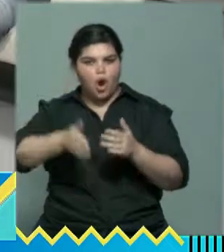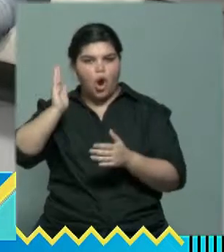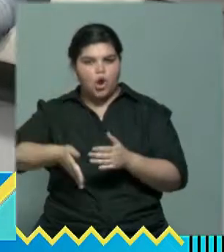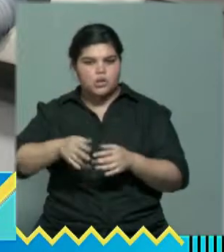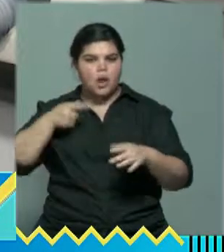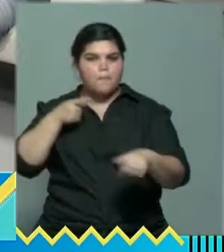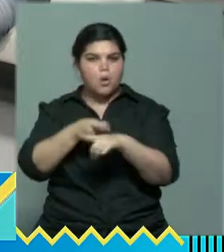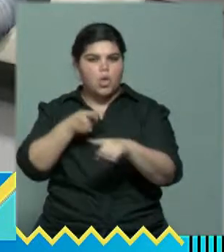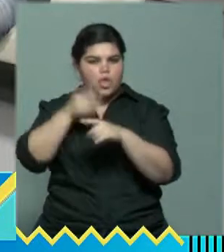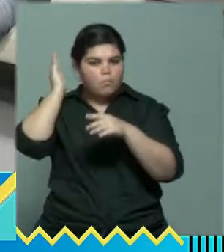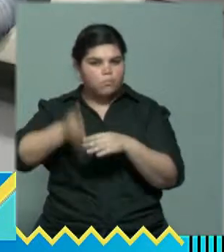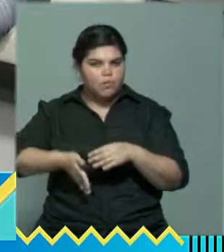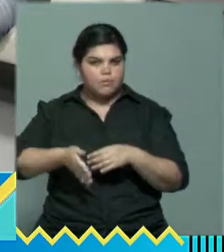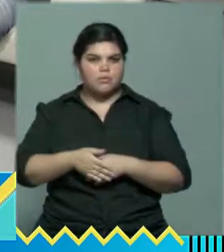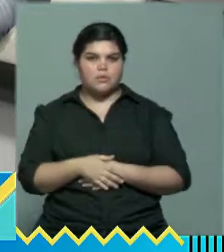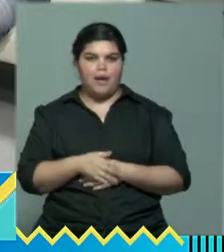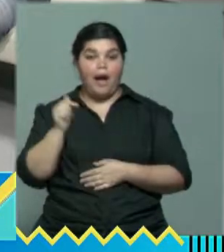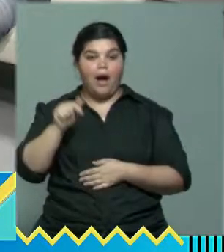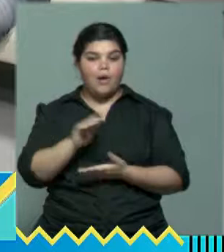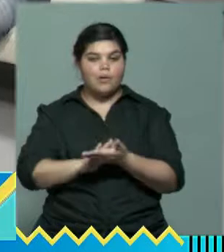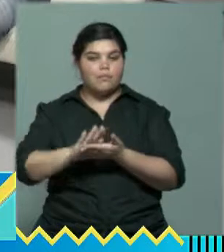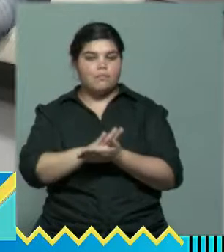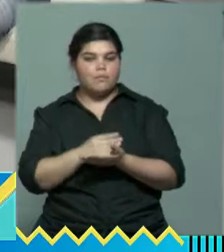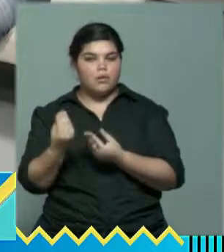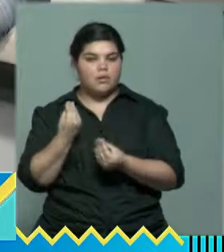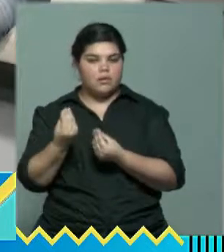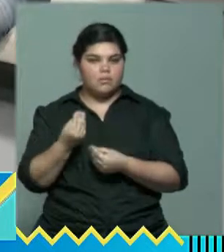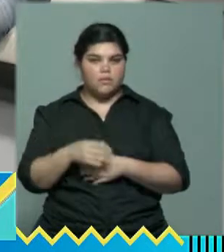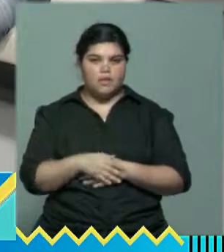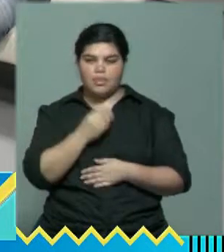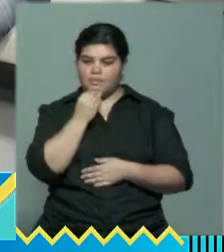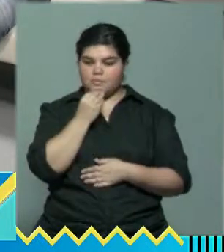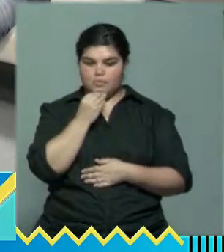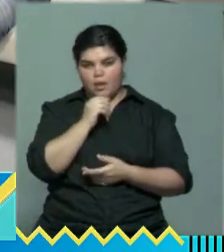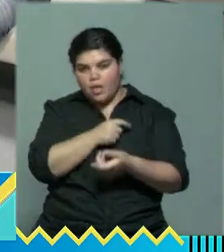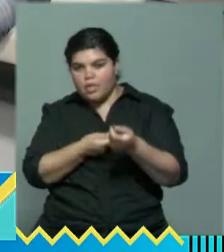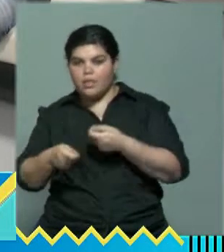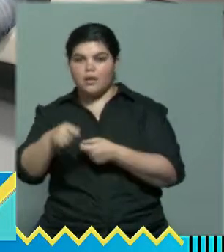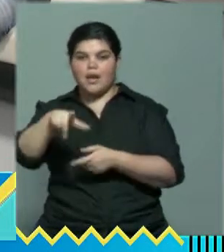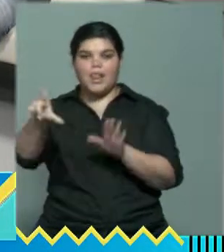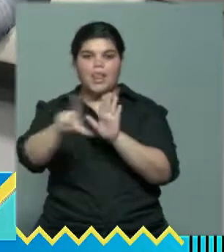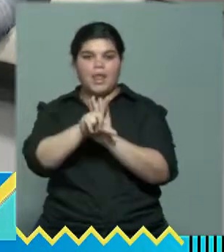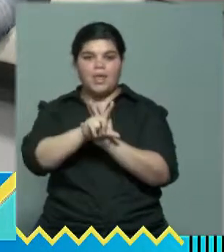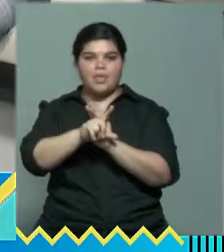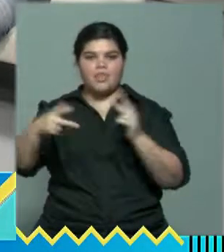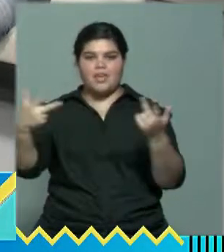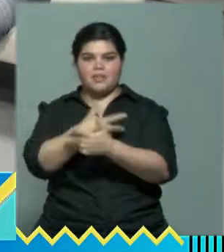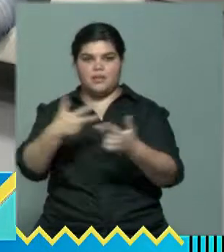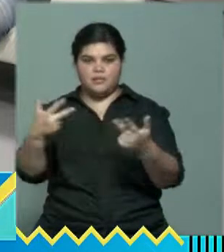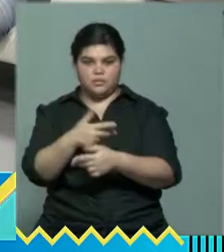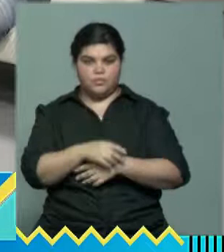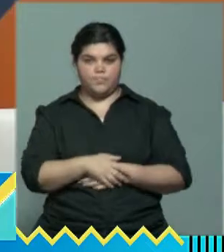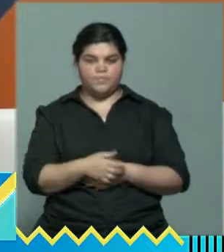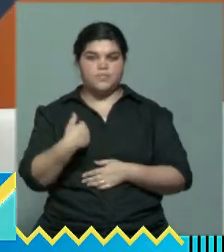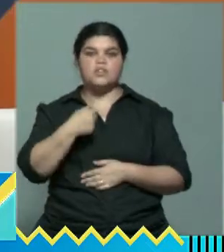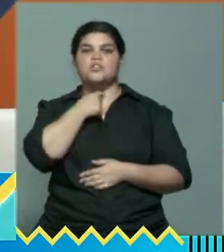la protesta. En este caso han buscado acortar el camino y hacerlo por la ley de tránsito. Yo quería incorporar en la discusión el